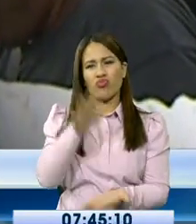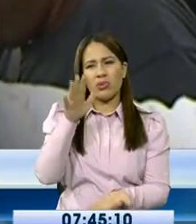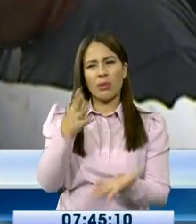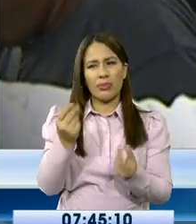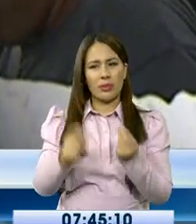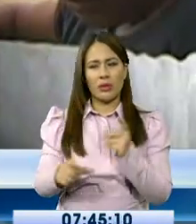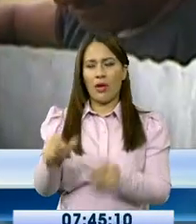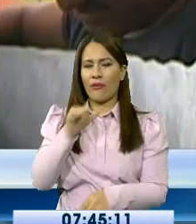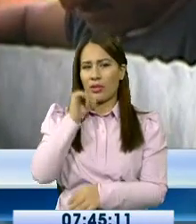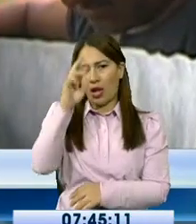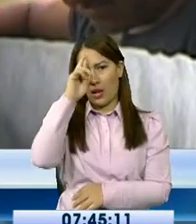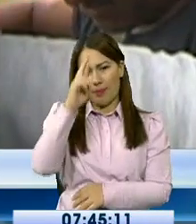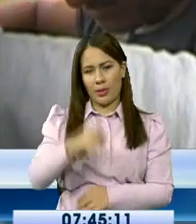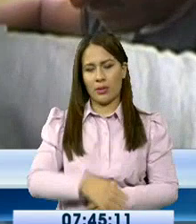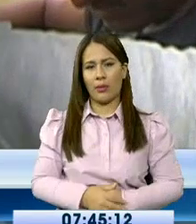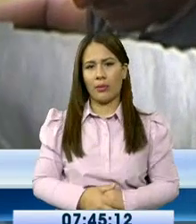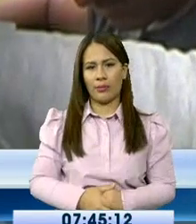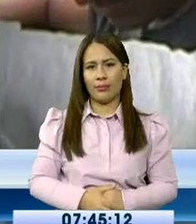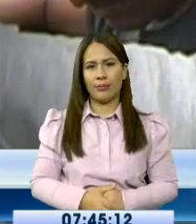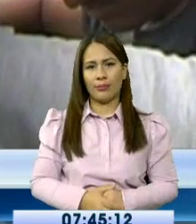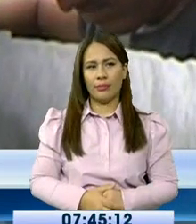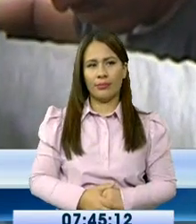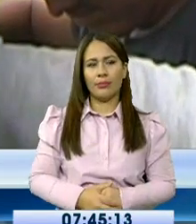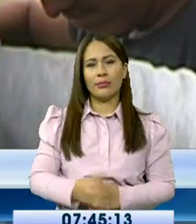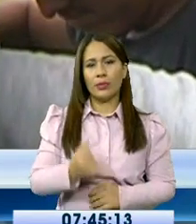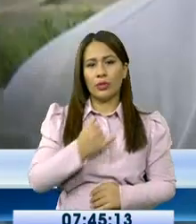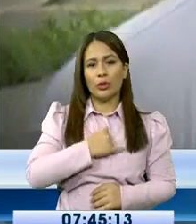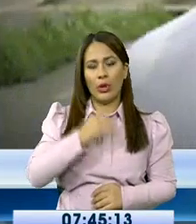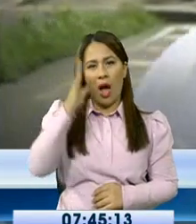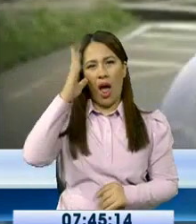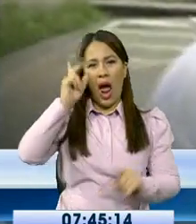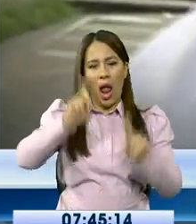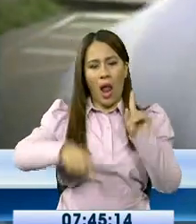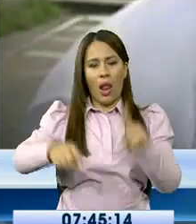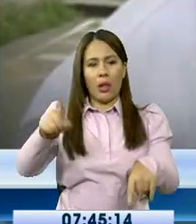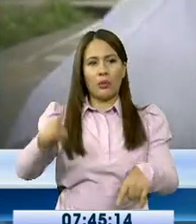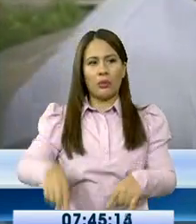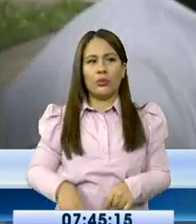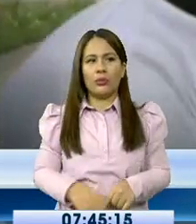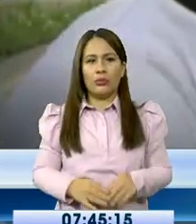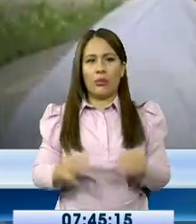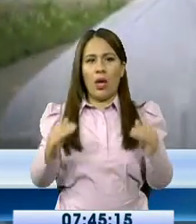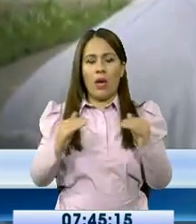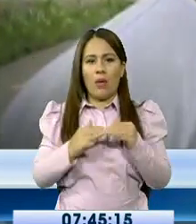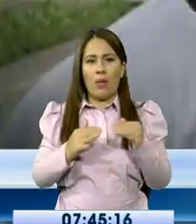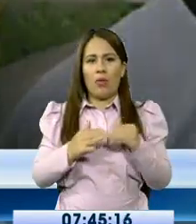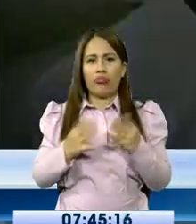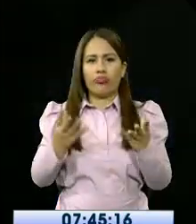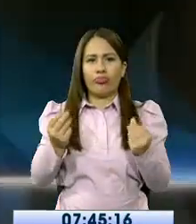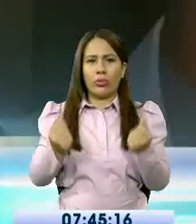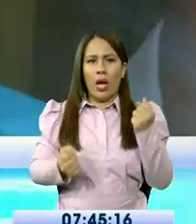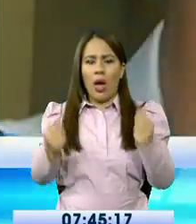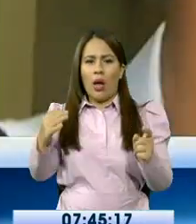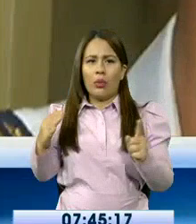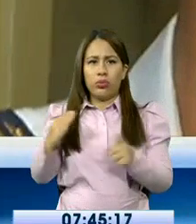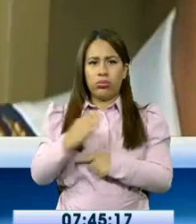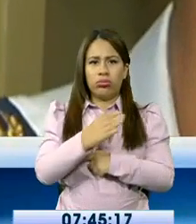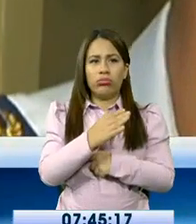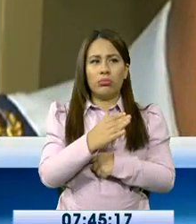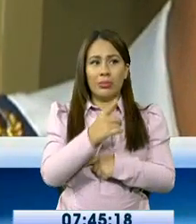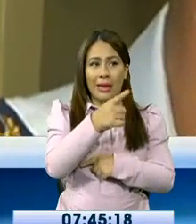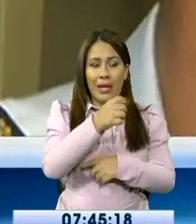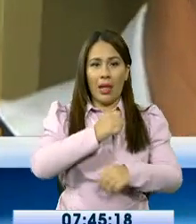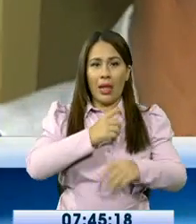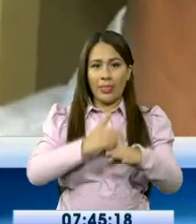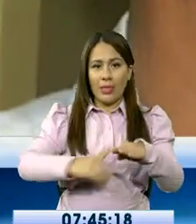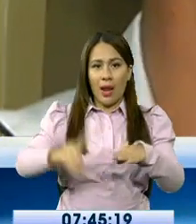la velocidad. Me parece que lo mismo siguen algunos. Pero igualmente a veces pasan unos carros con mucha velocidad. Según el director de